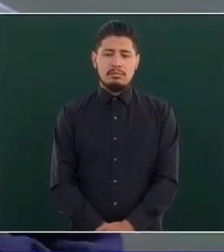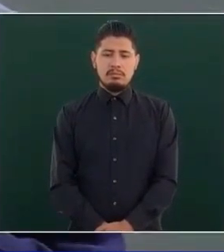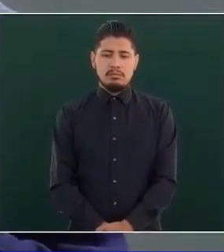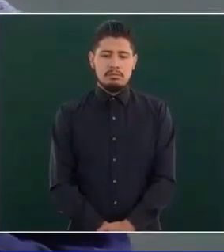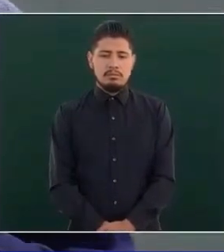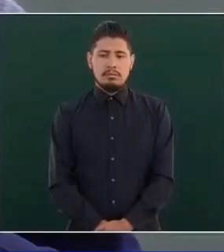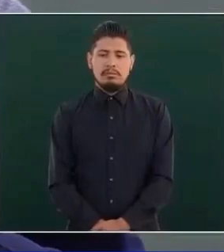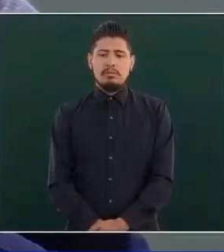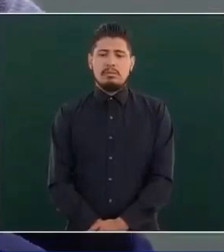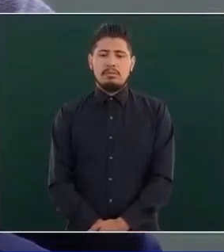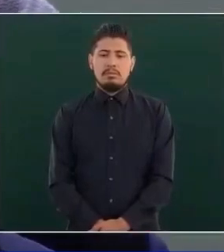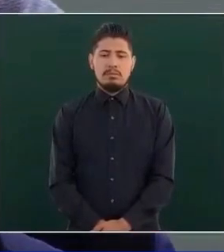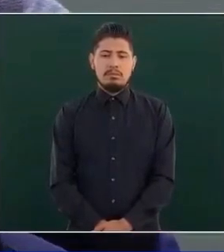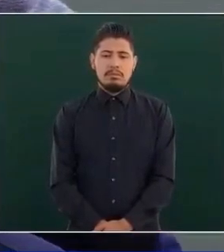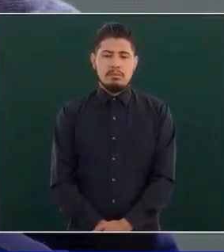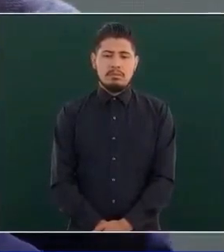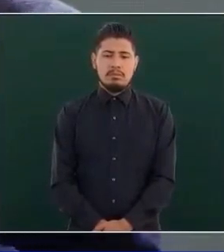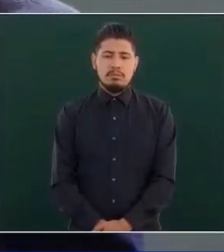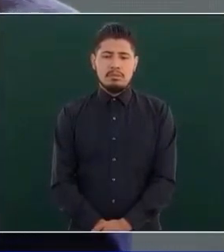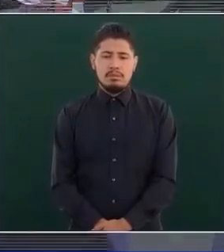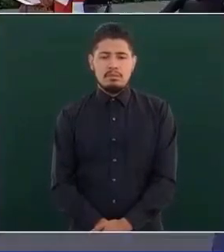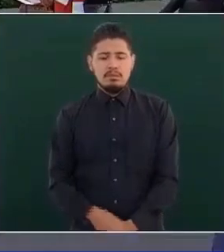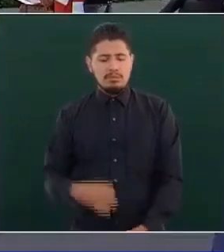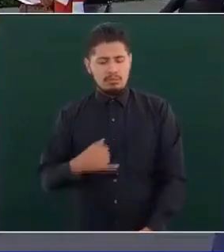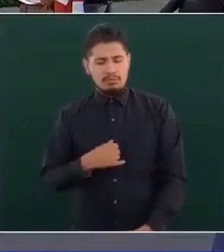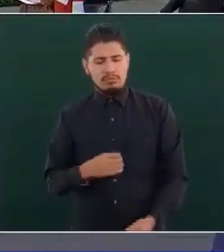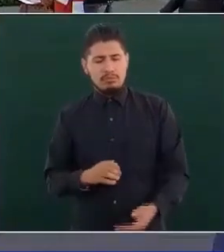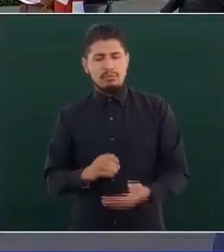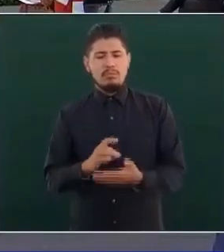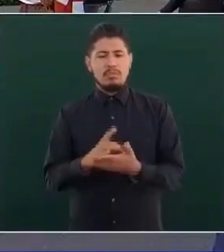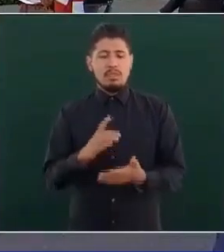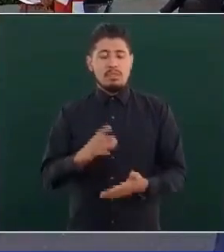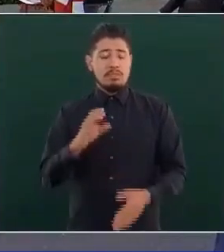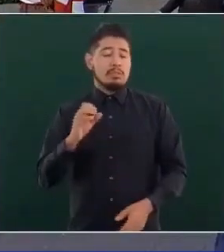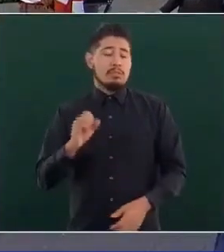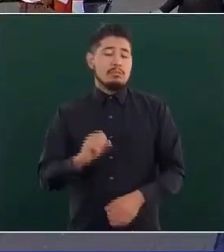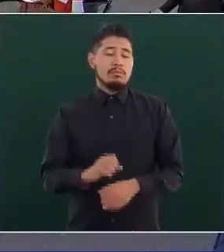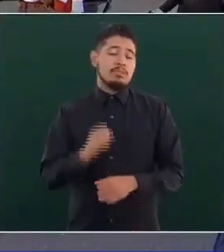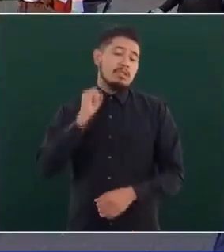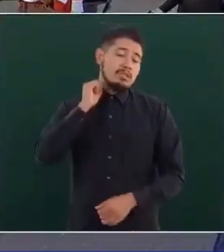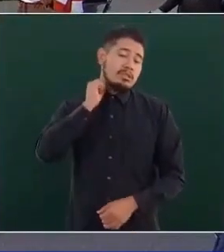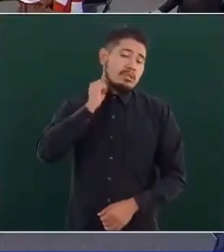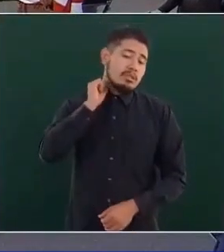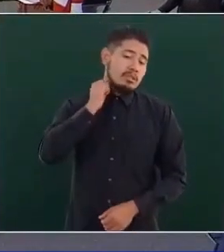Comentaba yo de que envío la terna al Senado